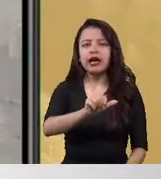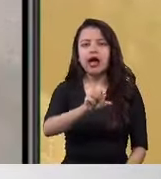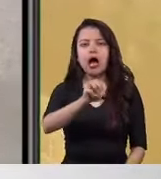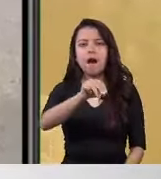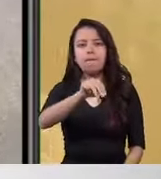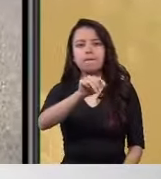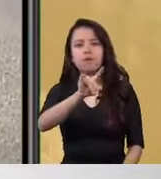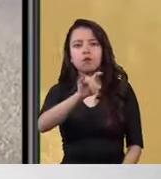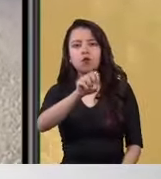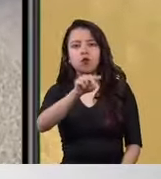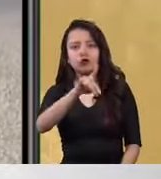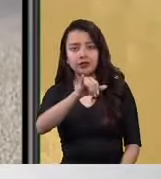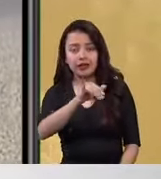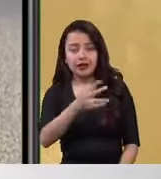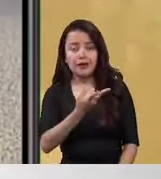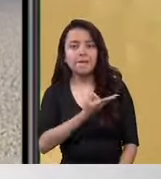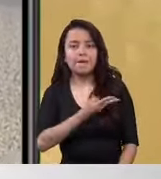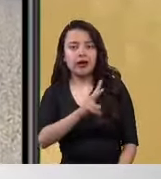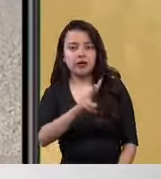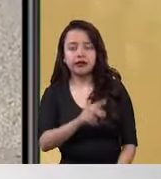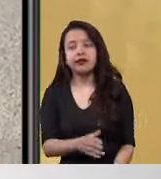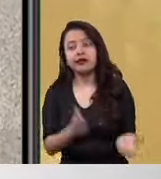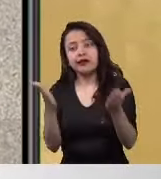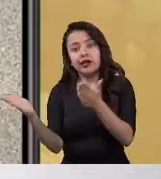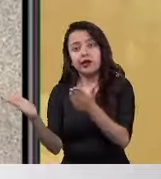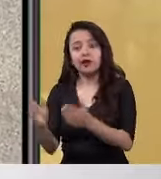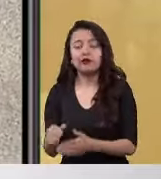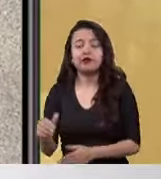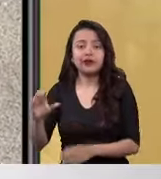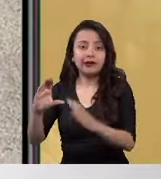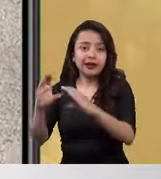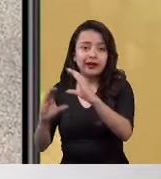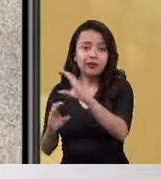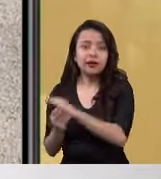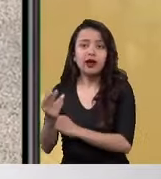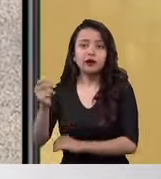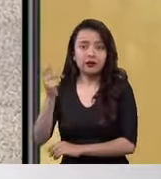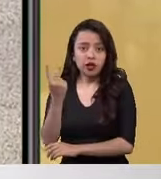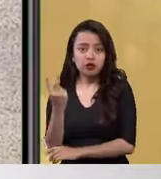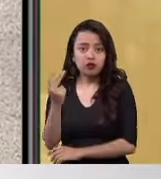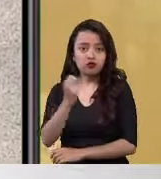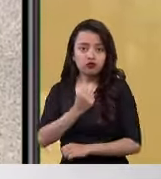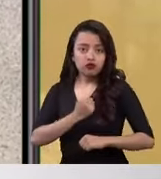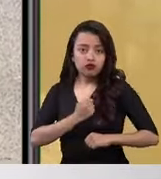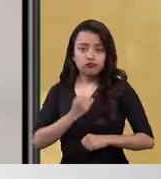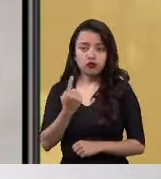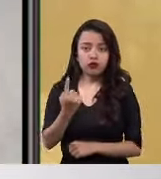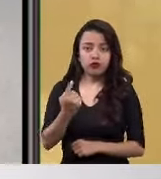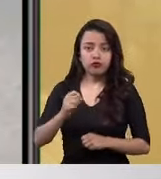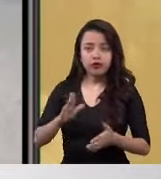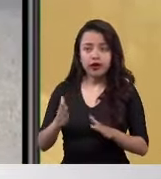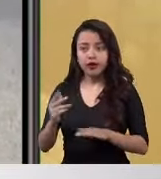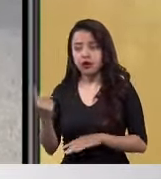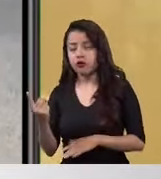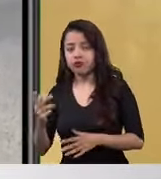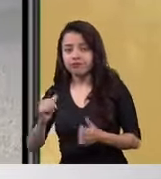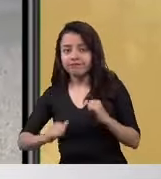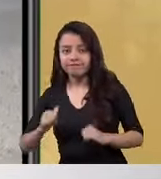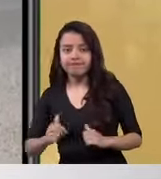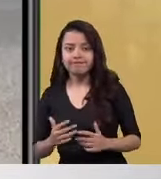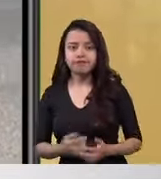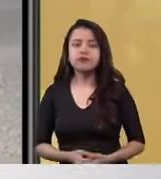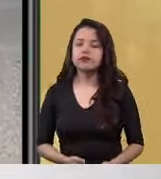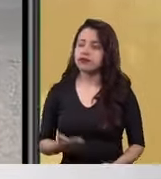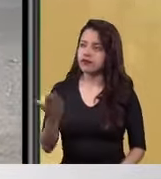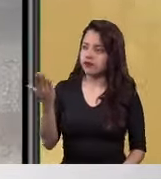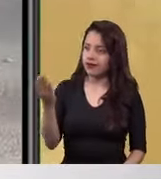el Plateado Cauca, que cobró la vida de un soldado y otro quedó gravemente herido. Pero Erika Rebolledo, nuestra corresponsal justamente allí en Jamundí, en el Valle del